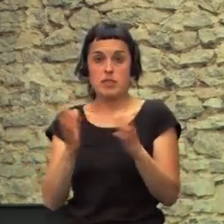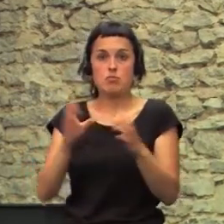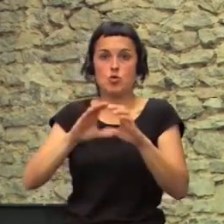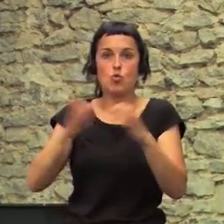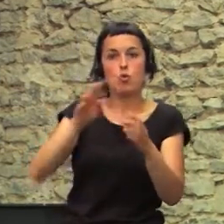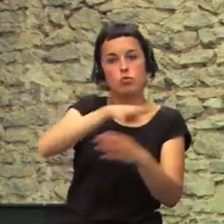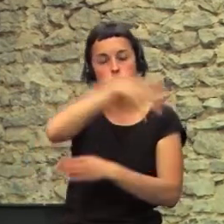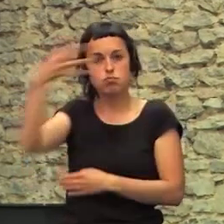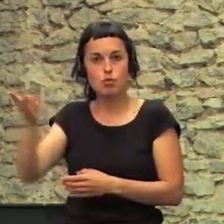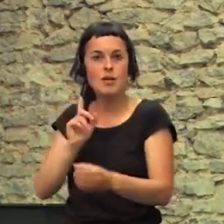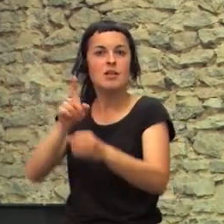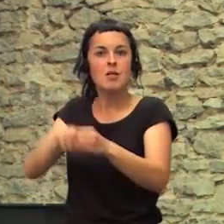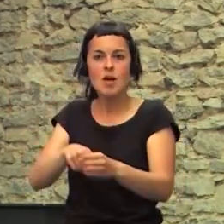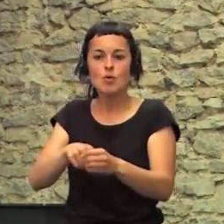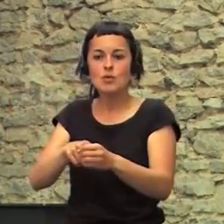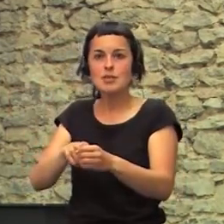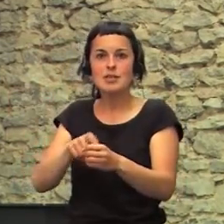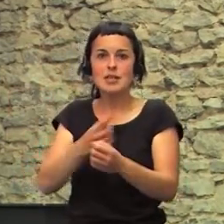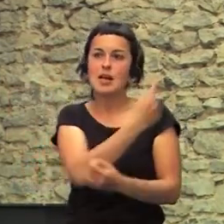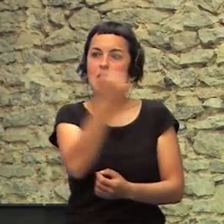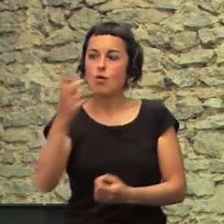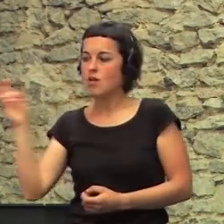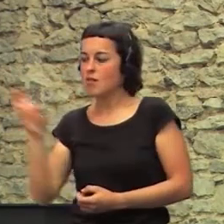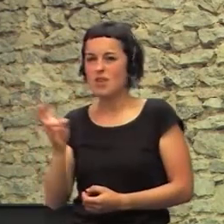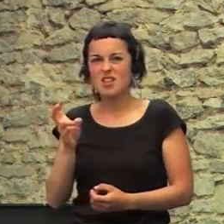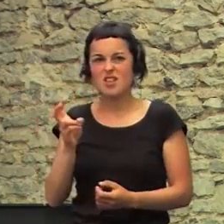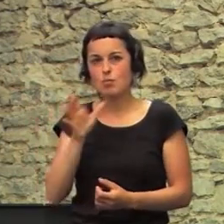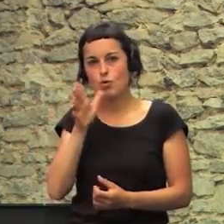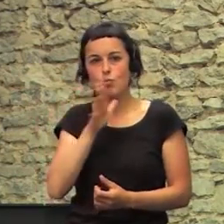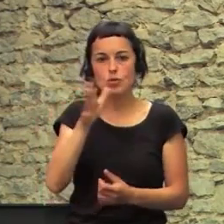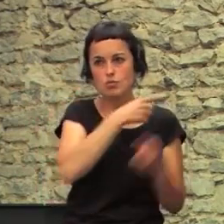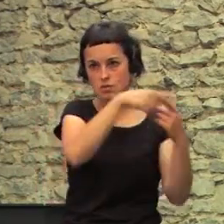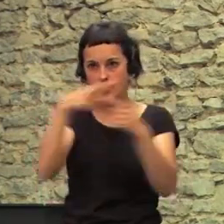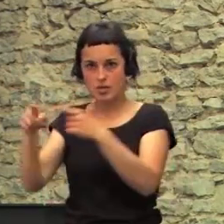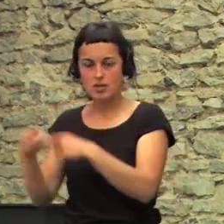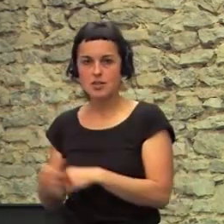¿no? Pero así lo voy a hacer rápido para no aburriros. Y